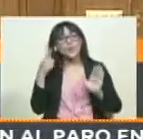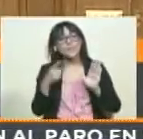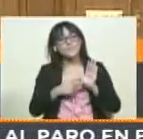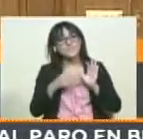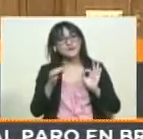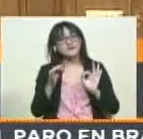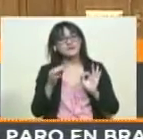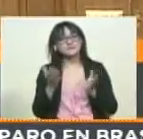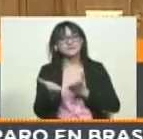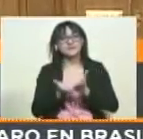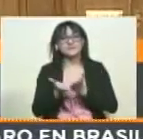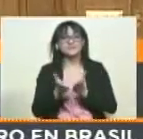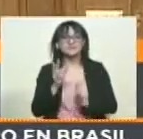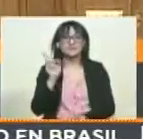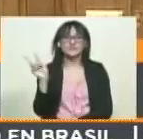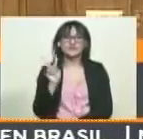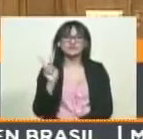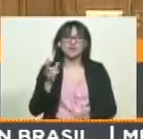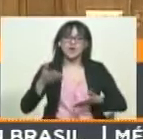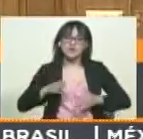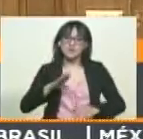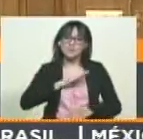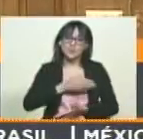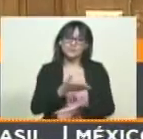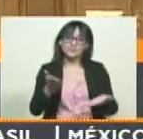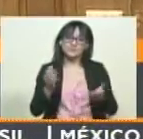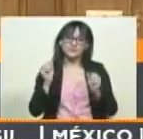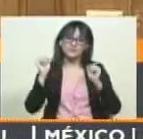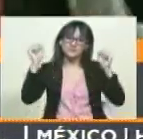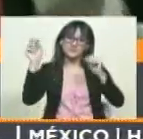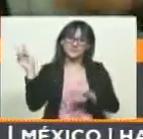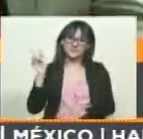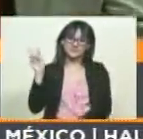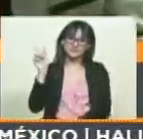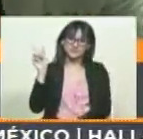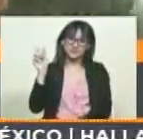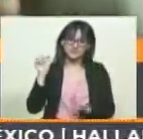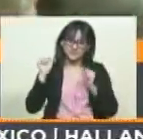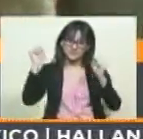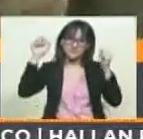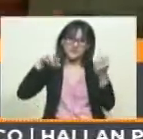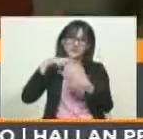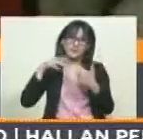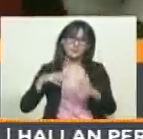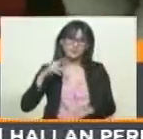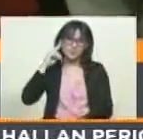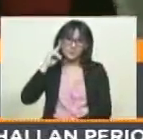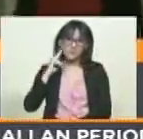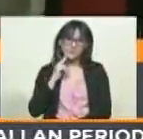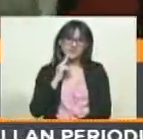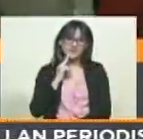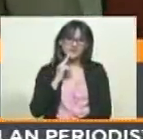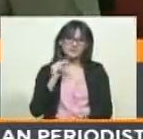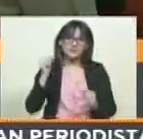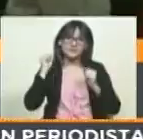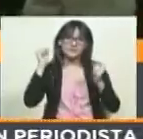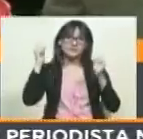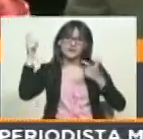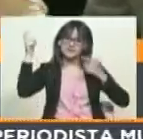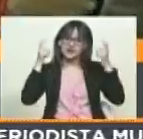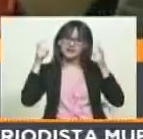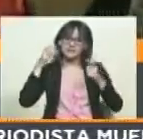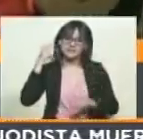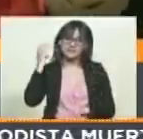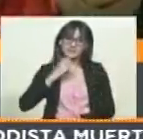servicio a Venezuela como hijos suyos. ¡Viva Venezuela! ¡Viva la revolución bolivariana! ¡Vivan Chávez y